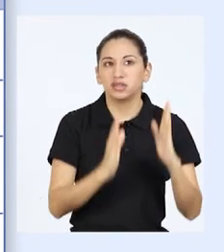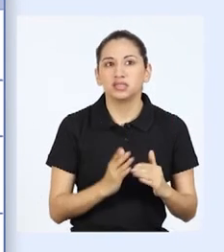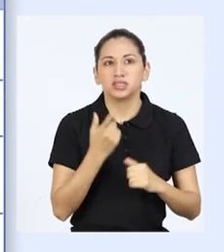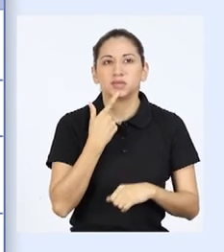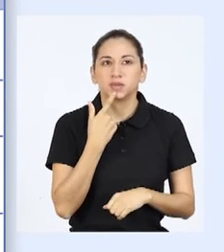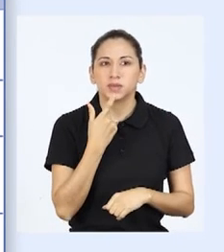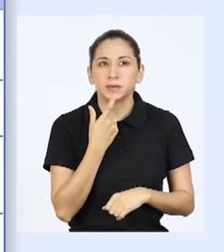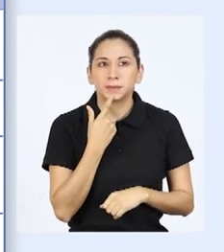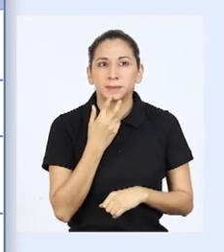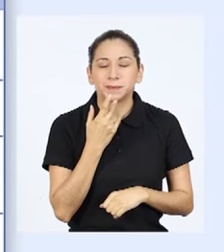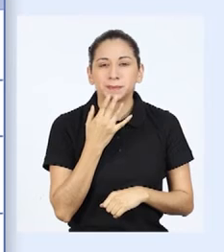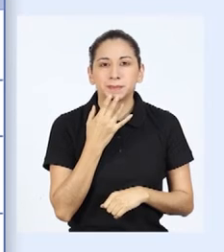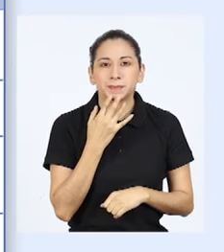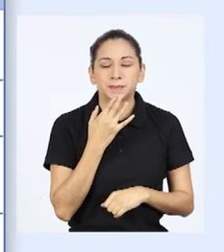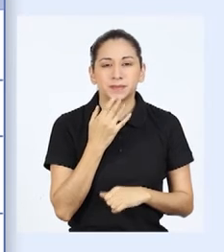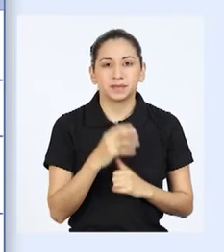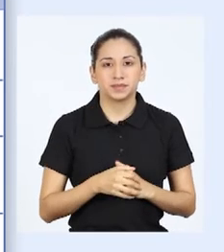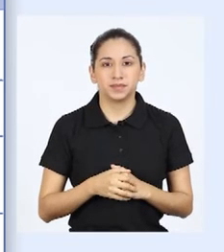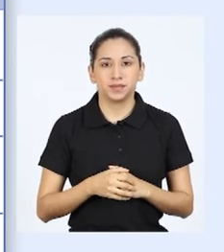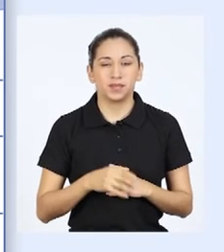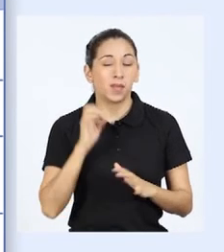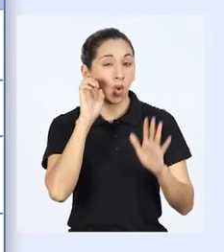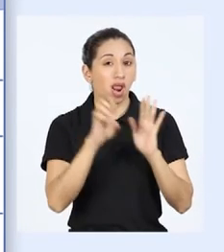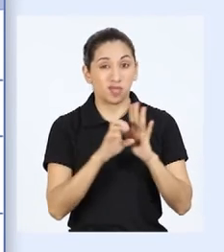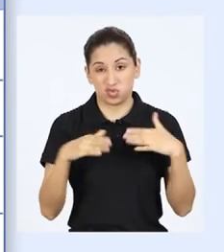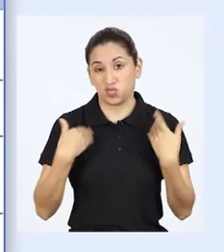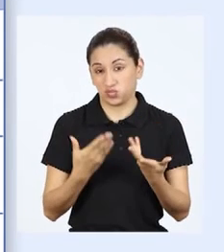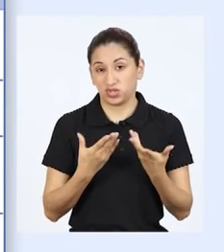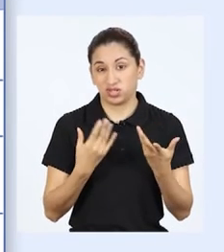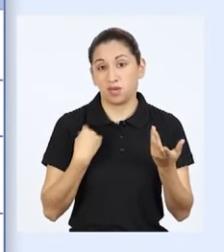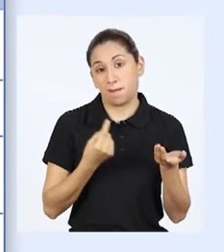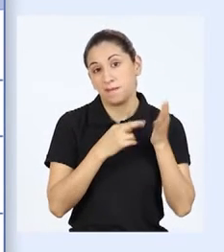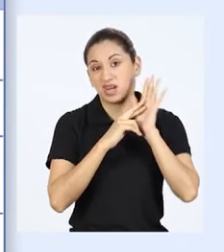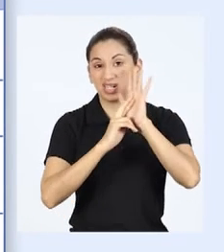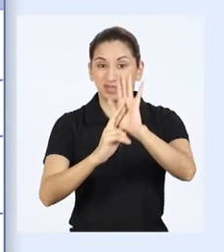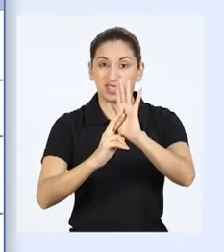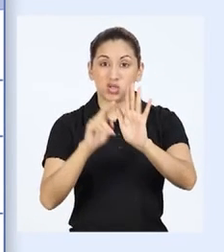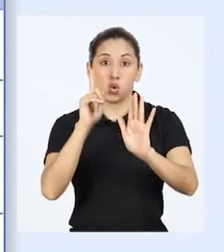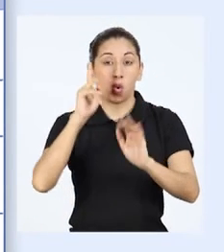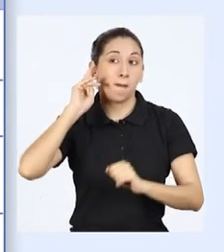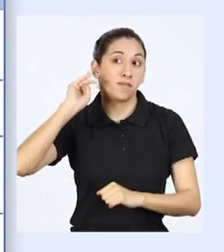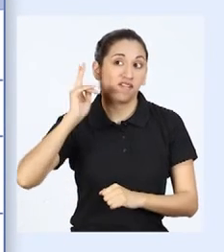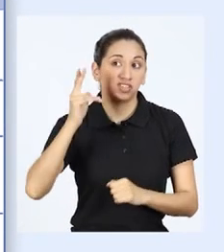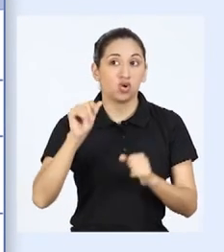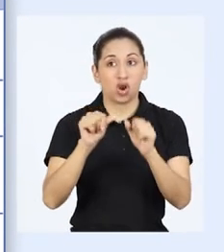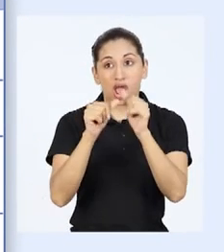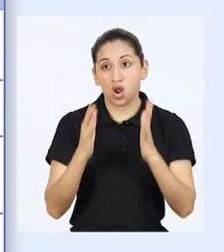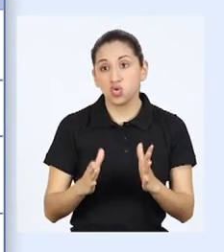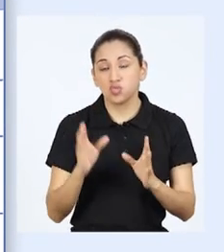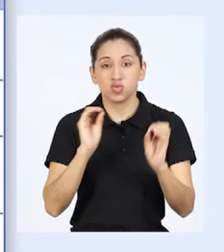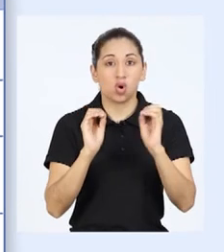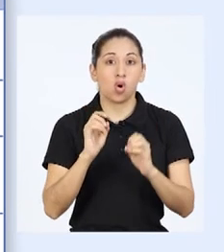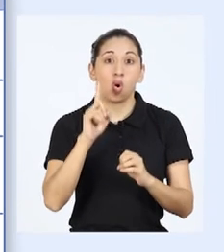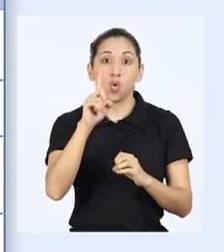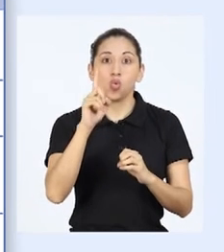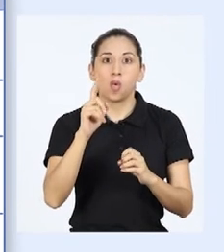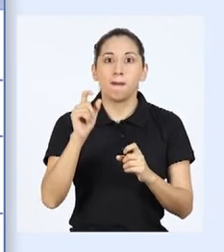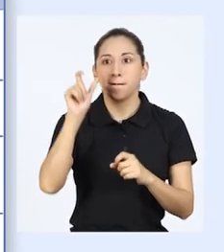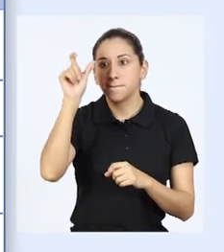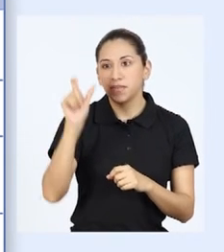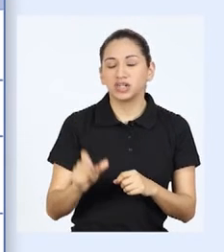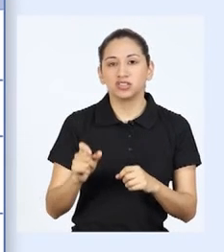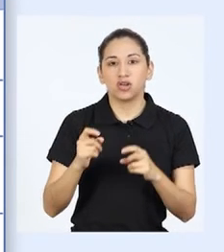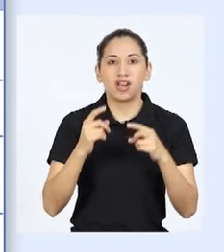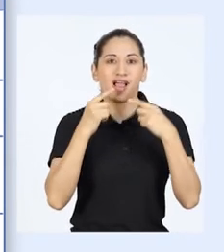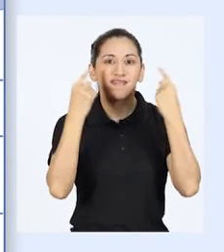Ay, por ejemplo, ¿podría realizar esta presentación un docente, un estudiante, un personaje ilustre de la